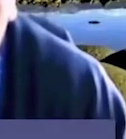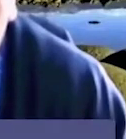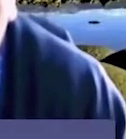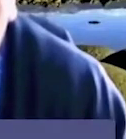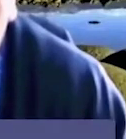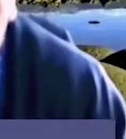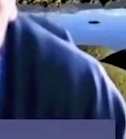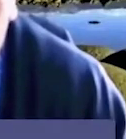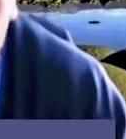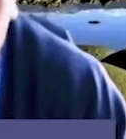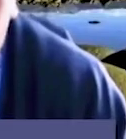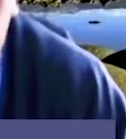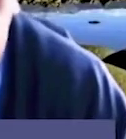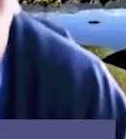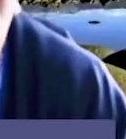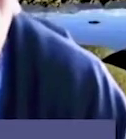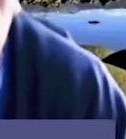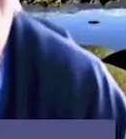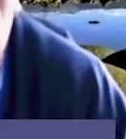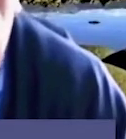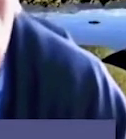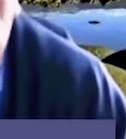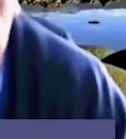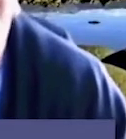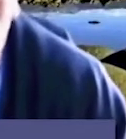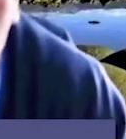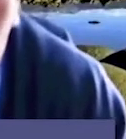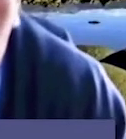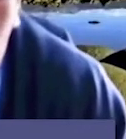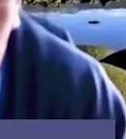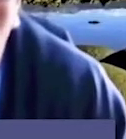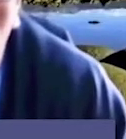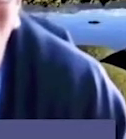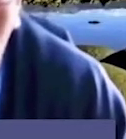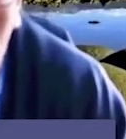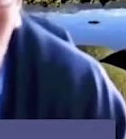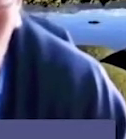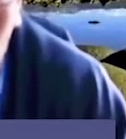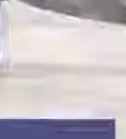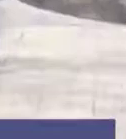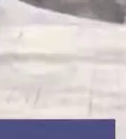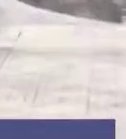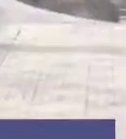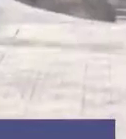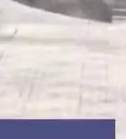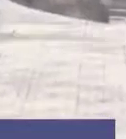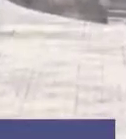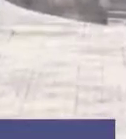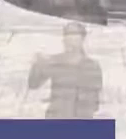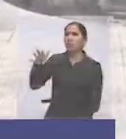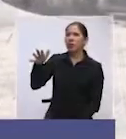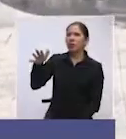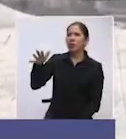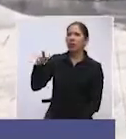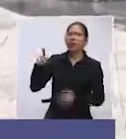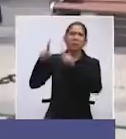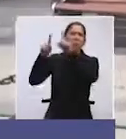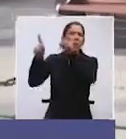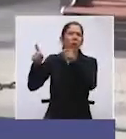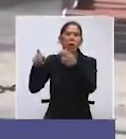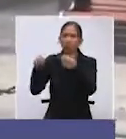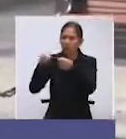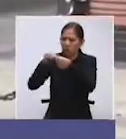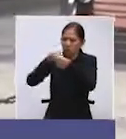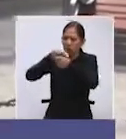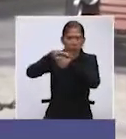variantes? Ese es otro problema. Existen en Europa y Asia